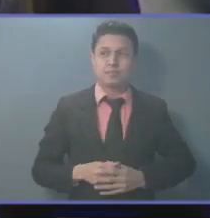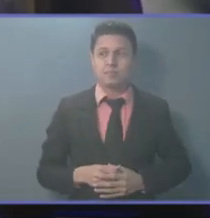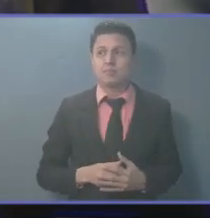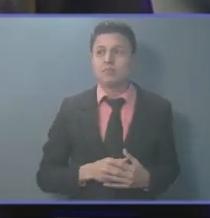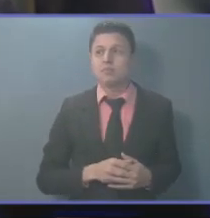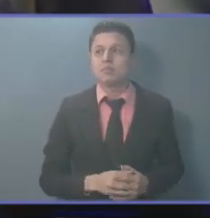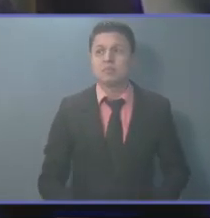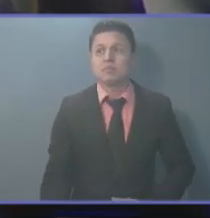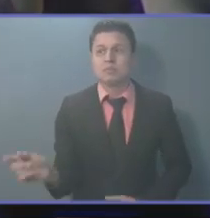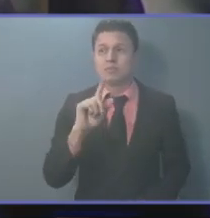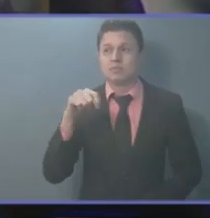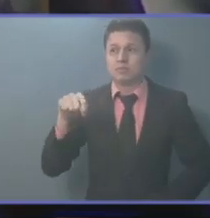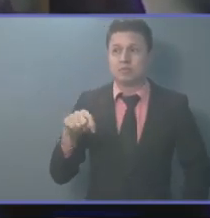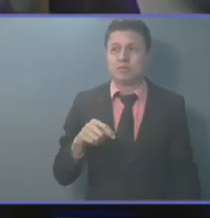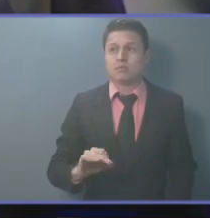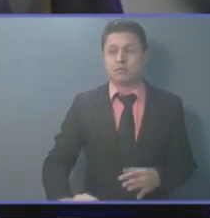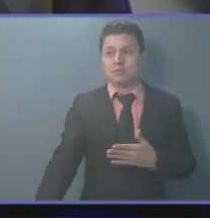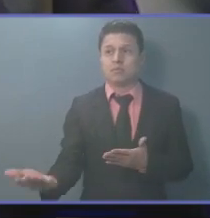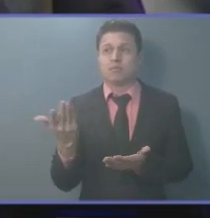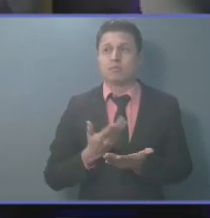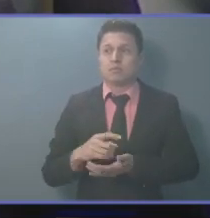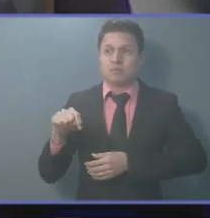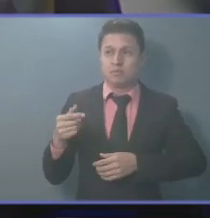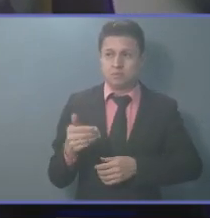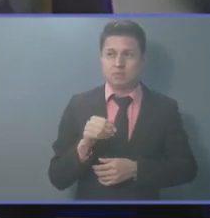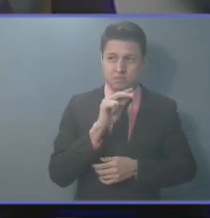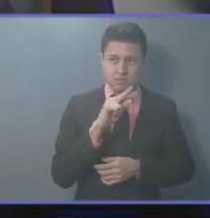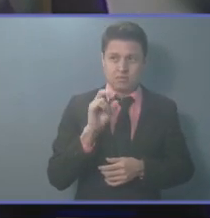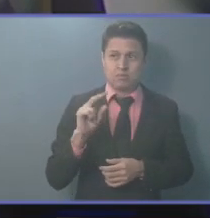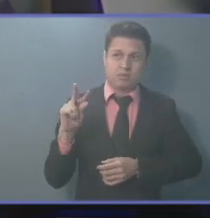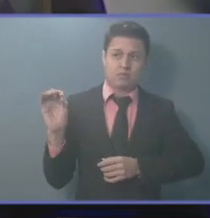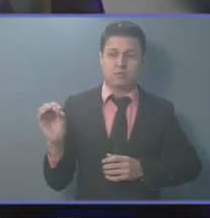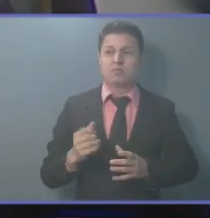estaban en el gasto de este año 2020.